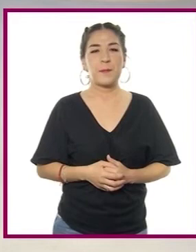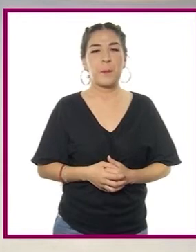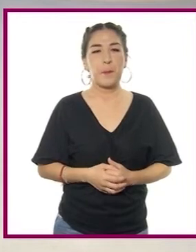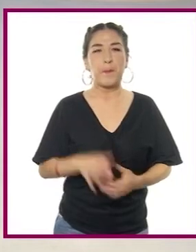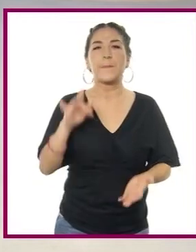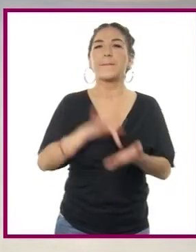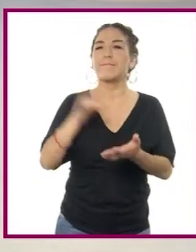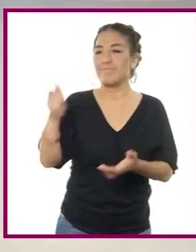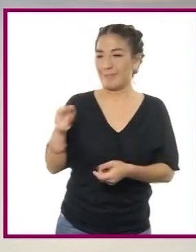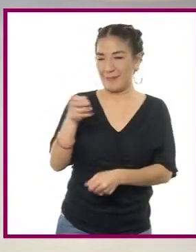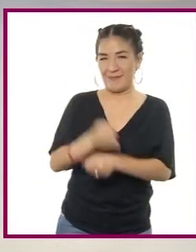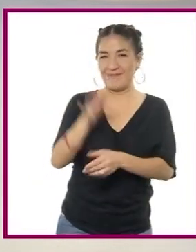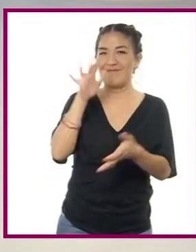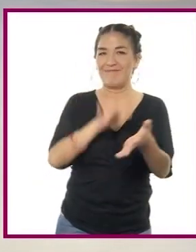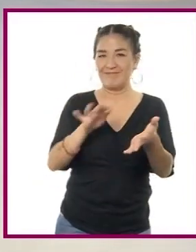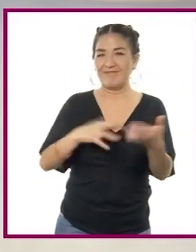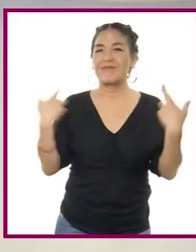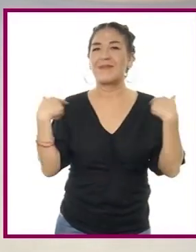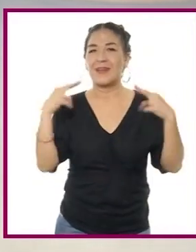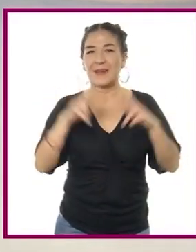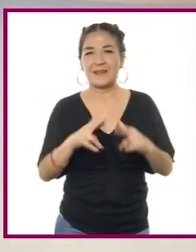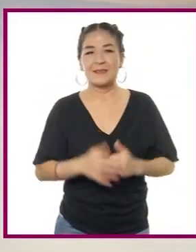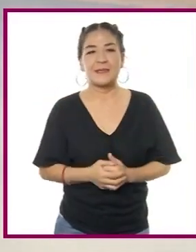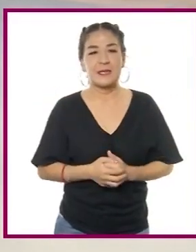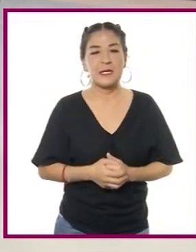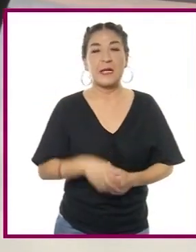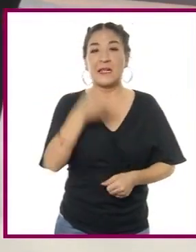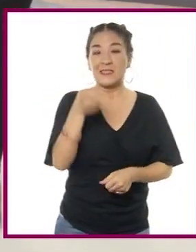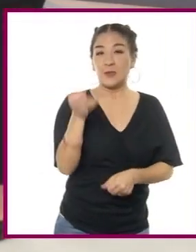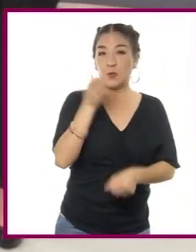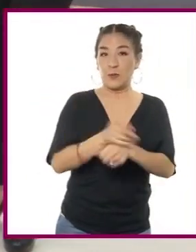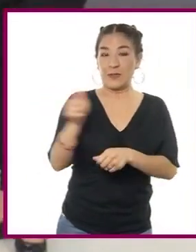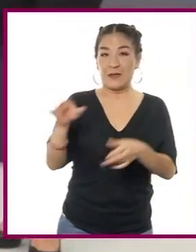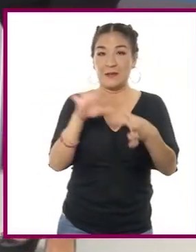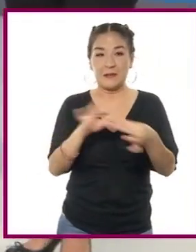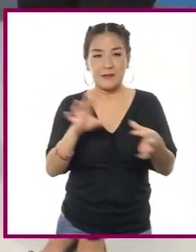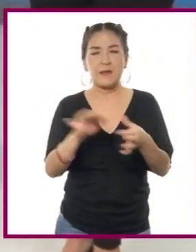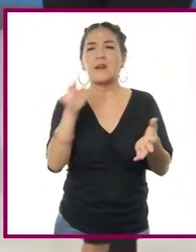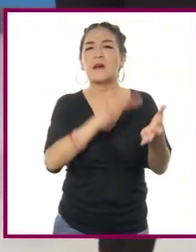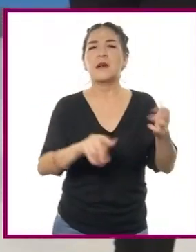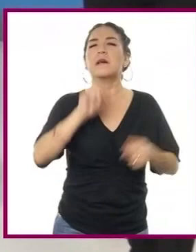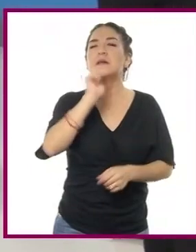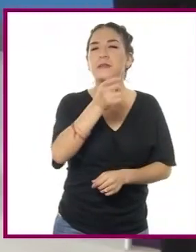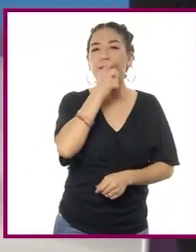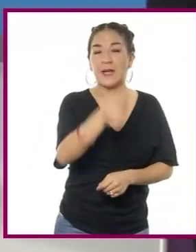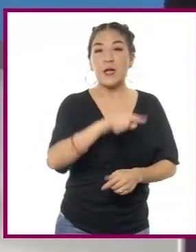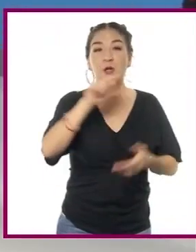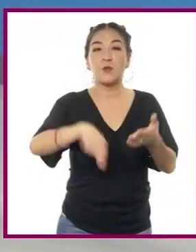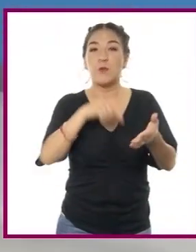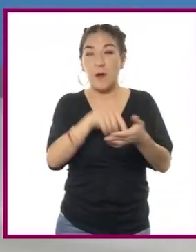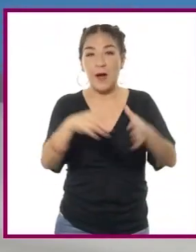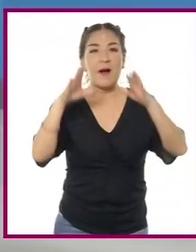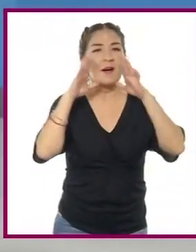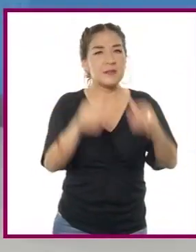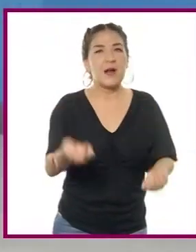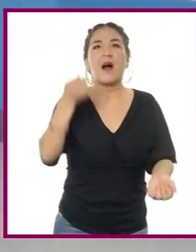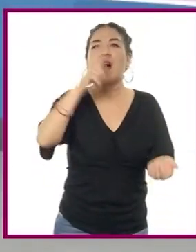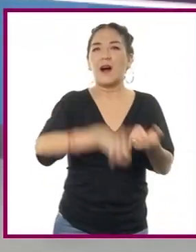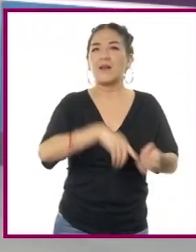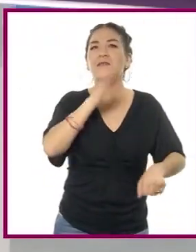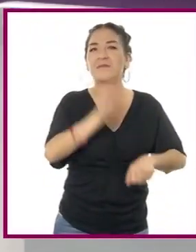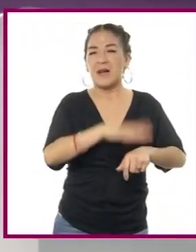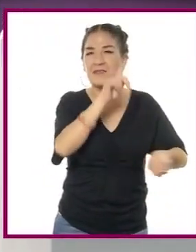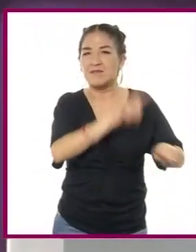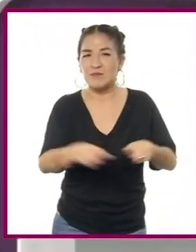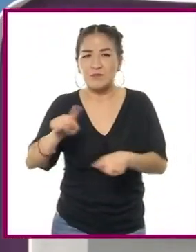Gracias por la lectura, maestra Alejandra. Después de escuchar el texto, podemos inferir que las haciendas conformaban verdaderos